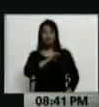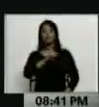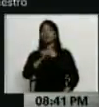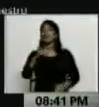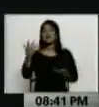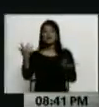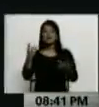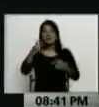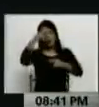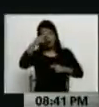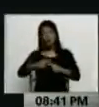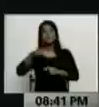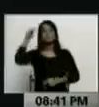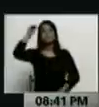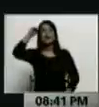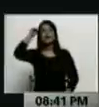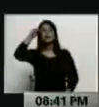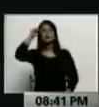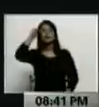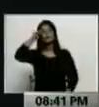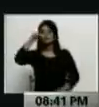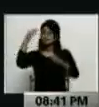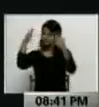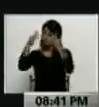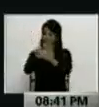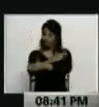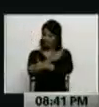felicitaciones a todos los maestros y